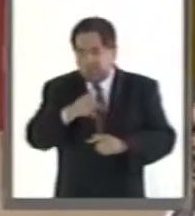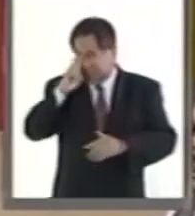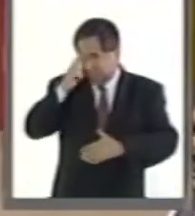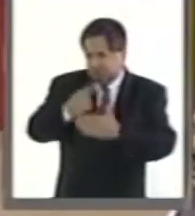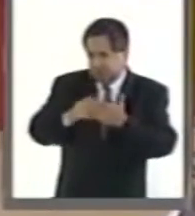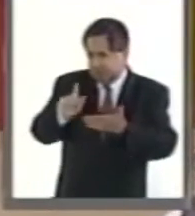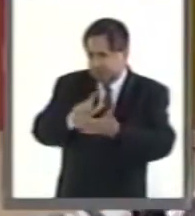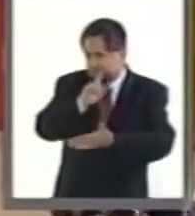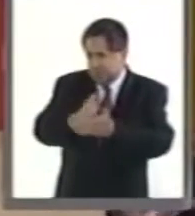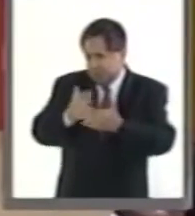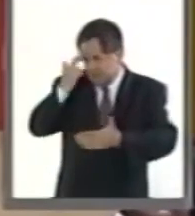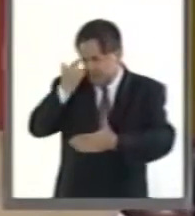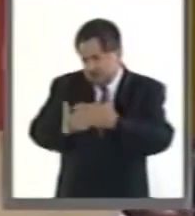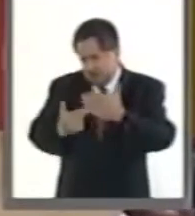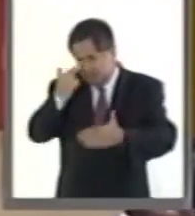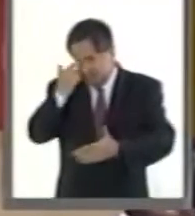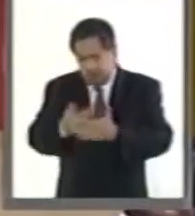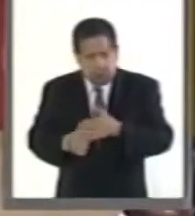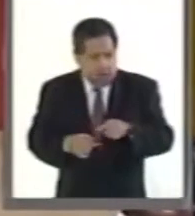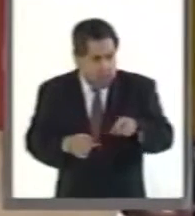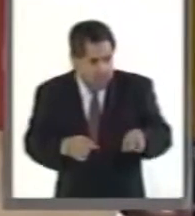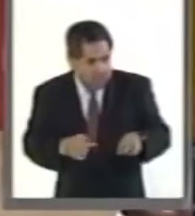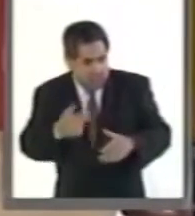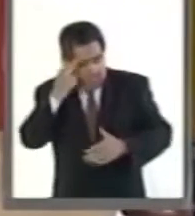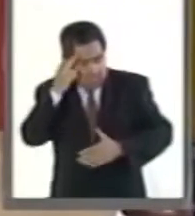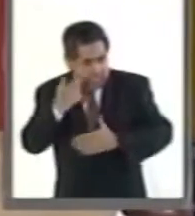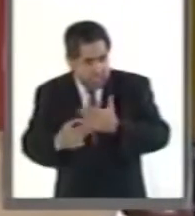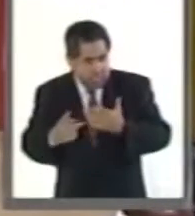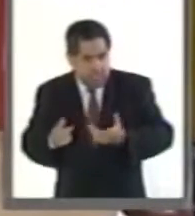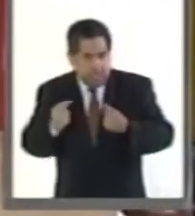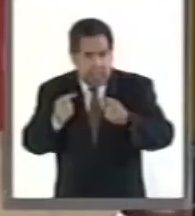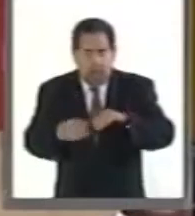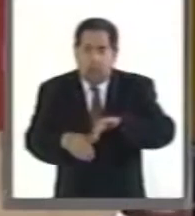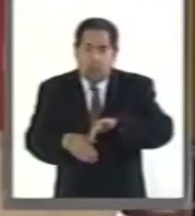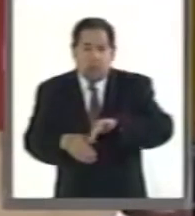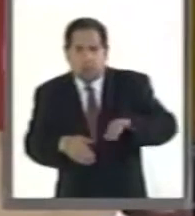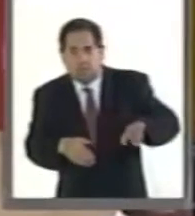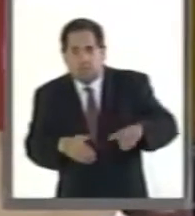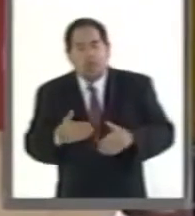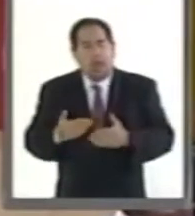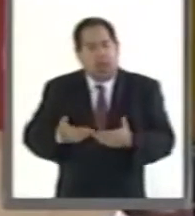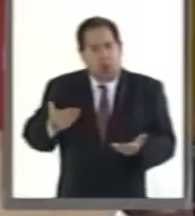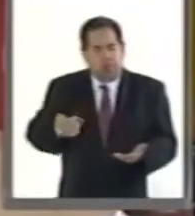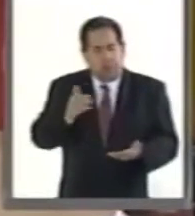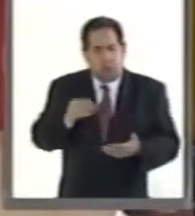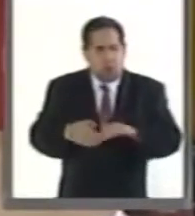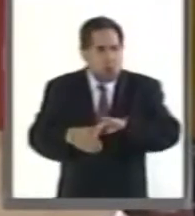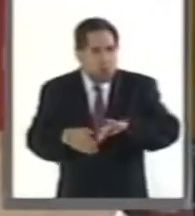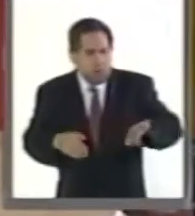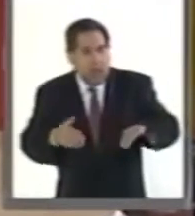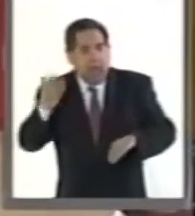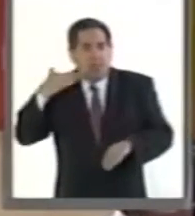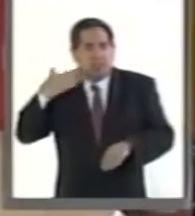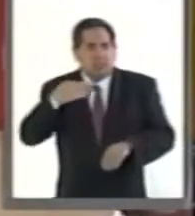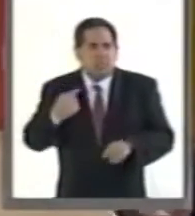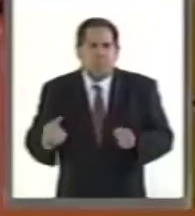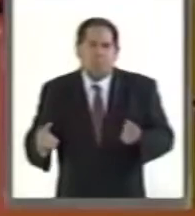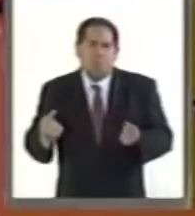normas sociales y legales eran sujetos entonces, y afortunadamente ya no ahora, a la muerte